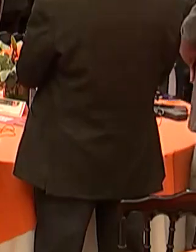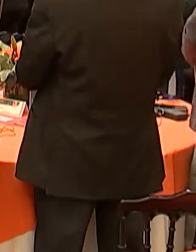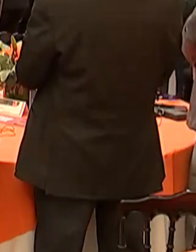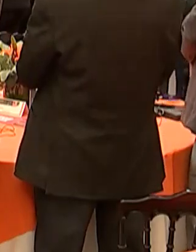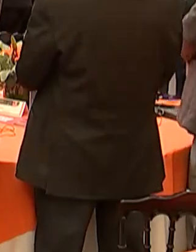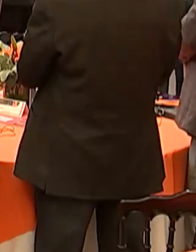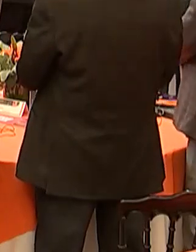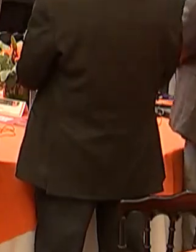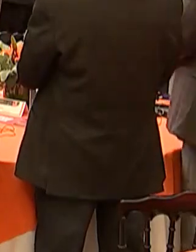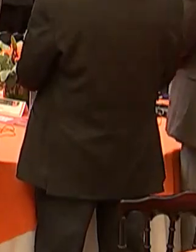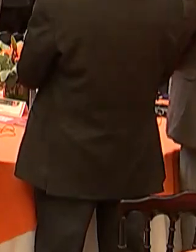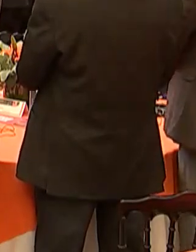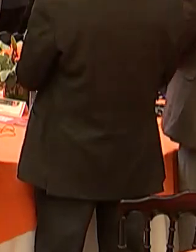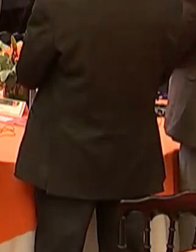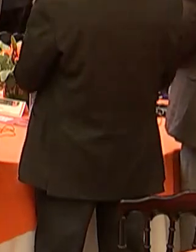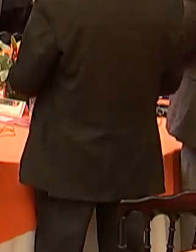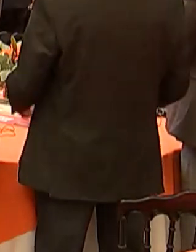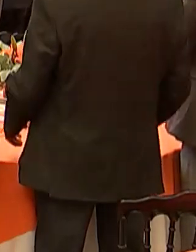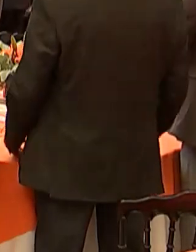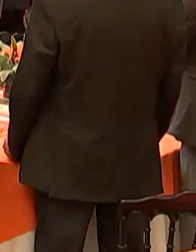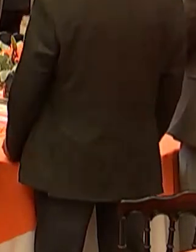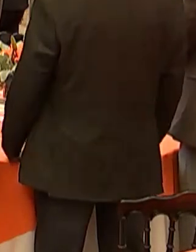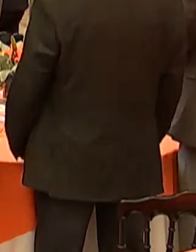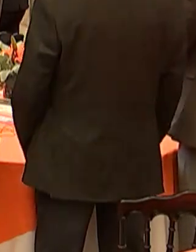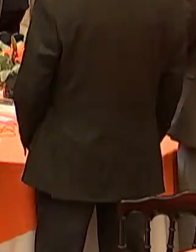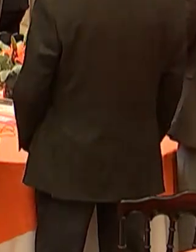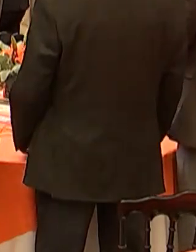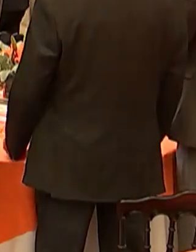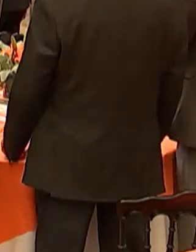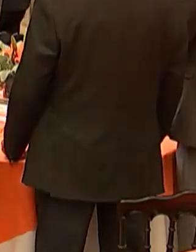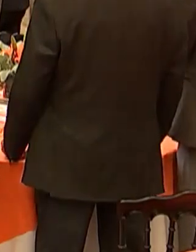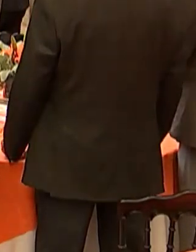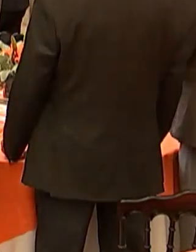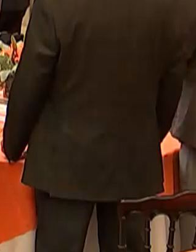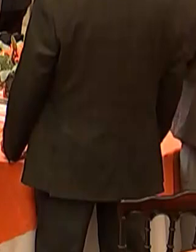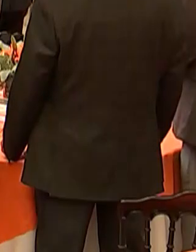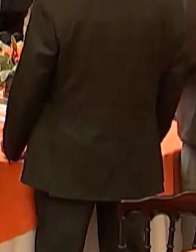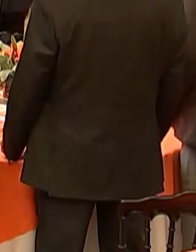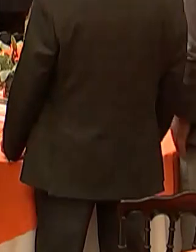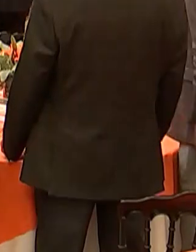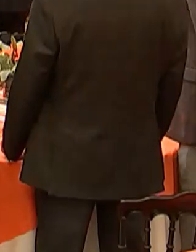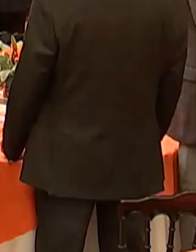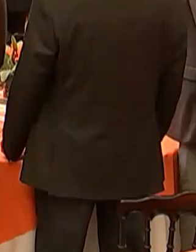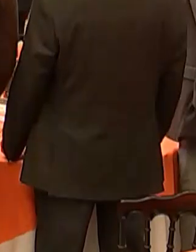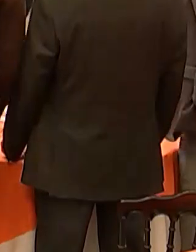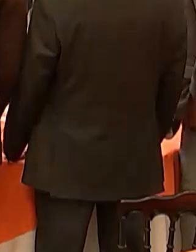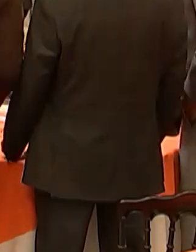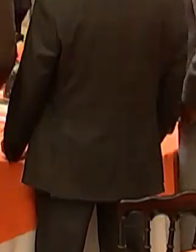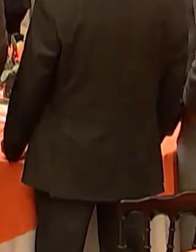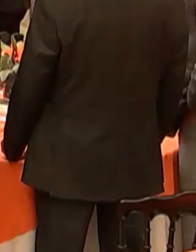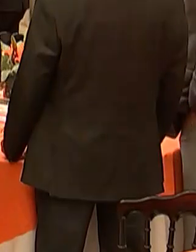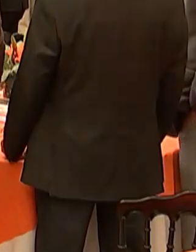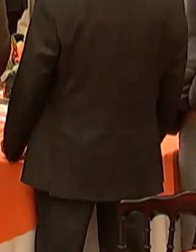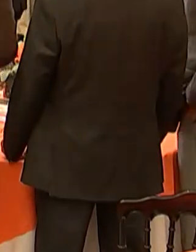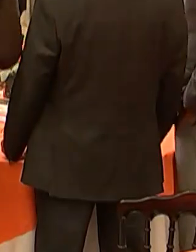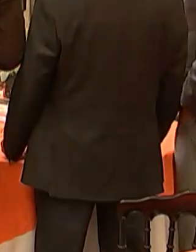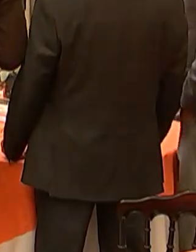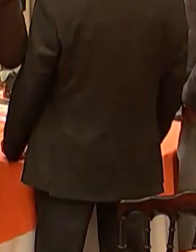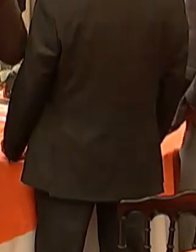Mexicanos, licenciado Andrés Manuel López Obrador. Agradecemos a ustedes su amable asistencia.